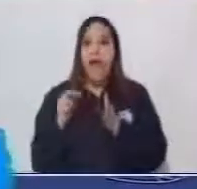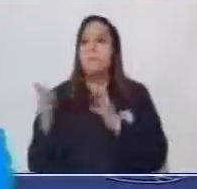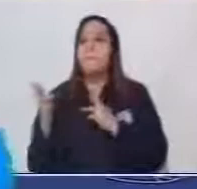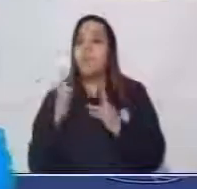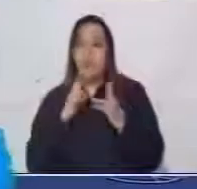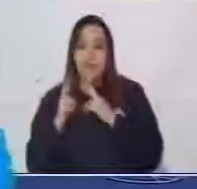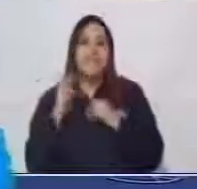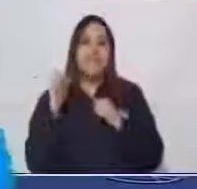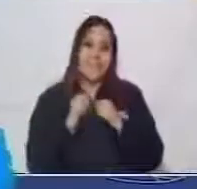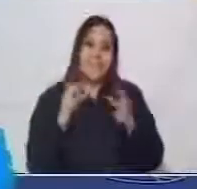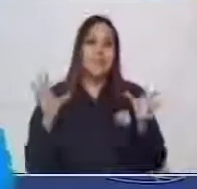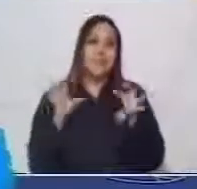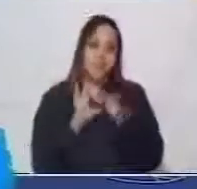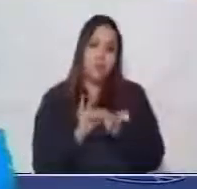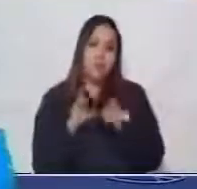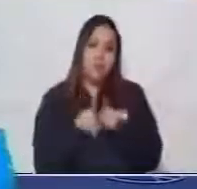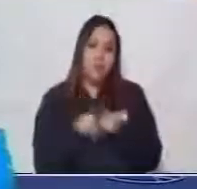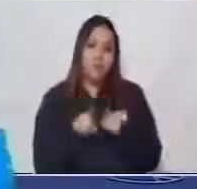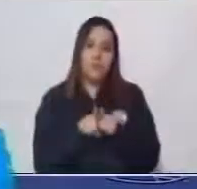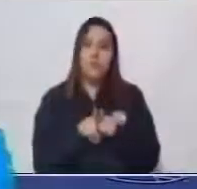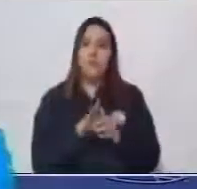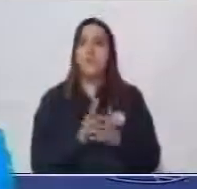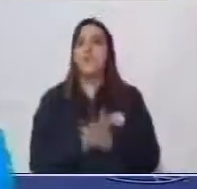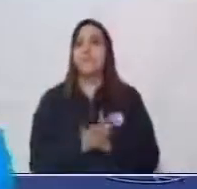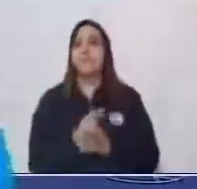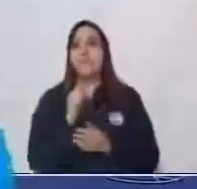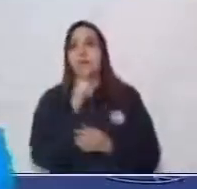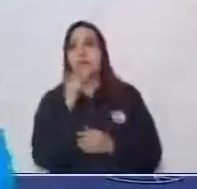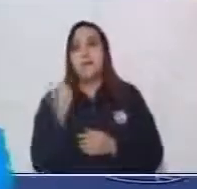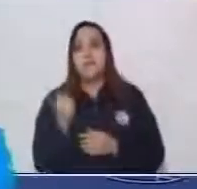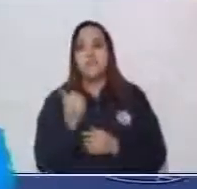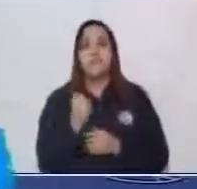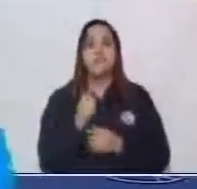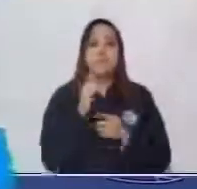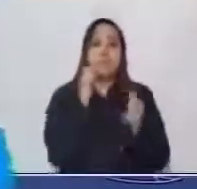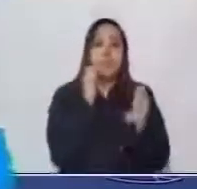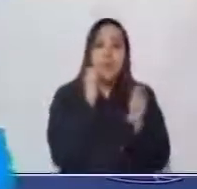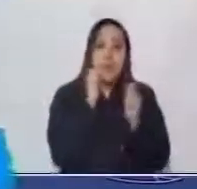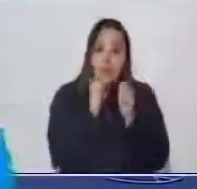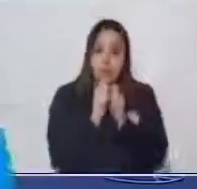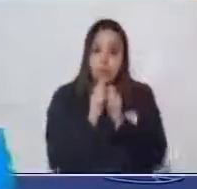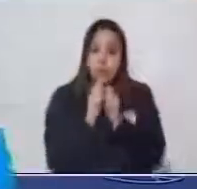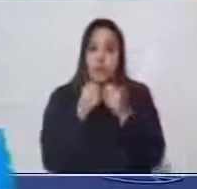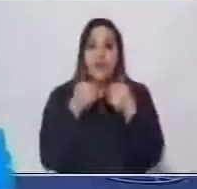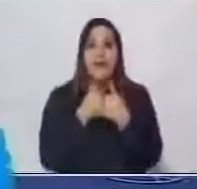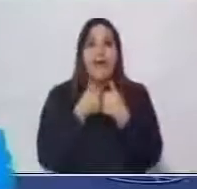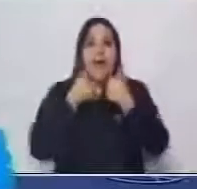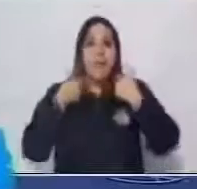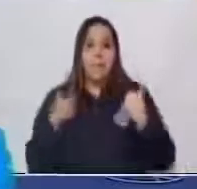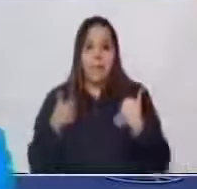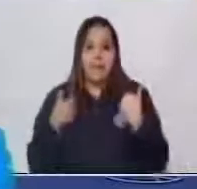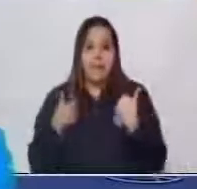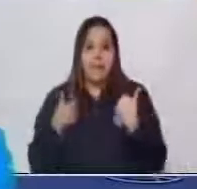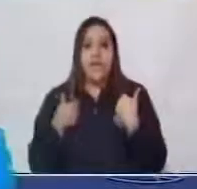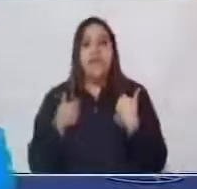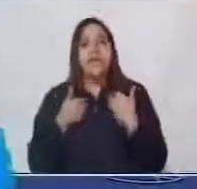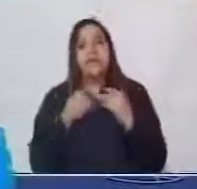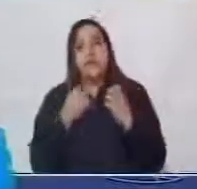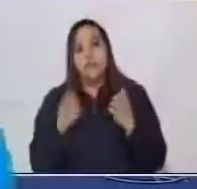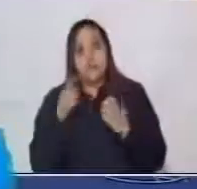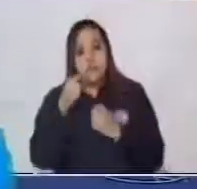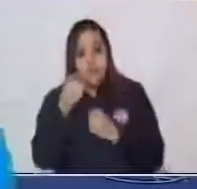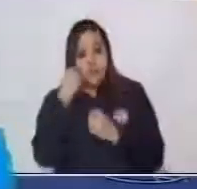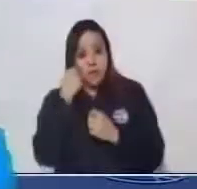oración principal. Luego tenemos el punto y aparte. Lo que sigue no se relaciona con lo